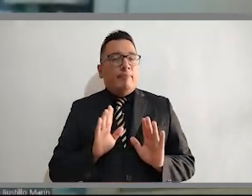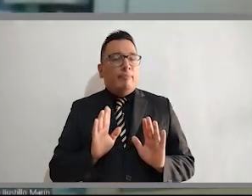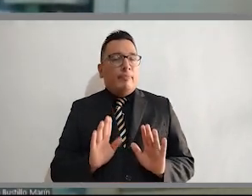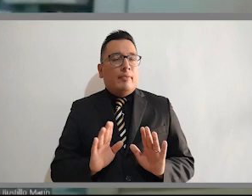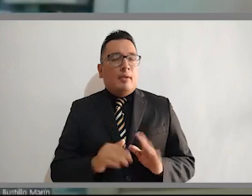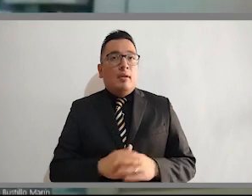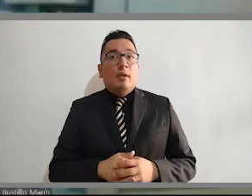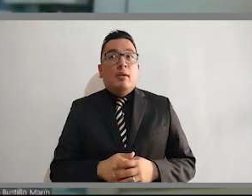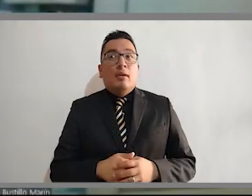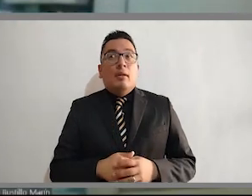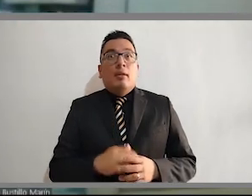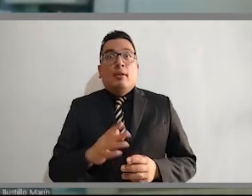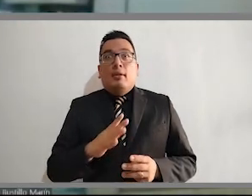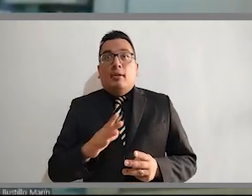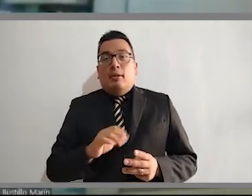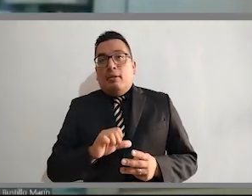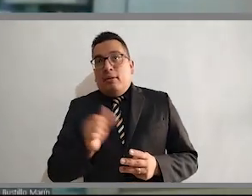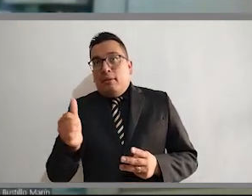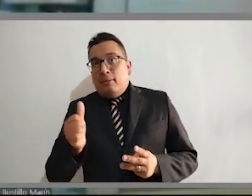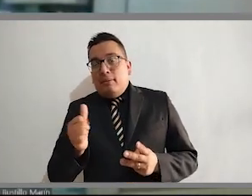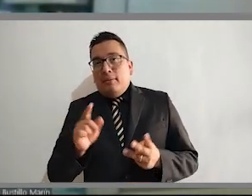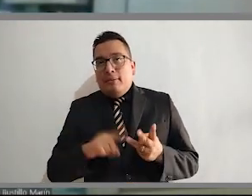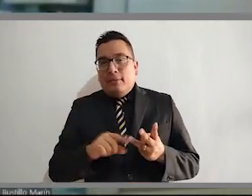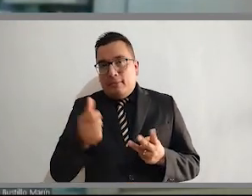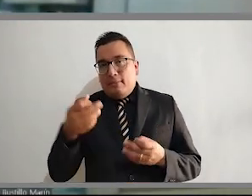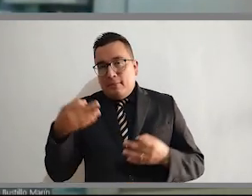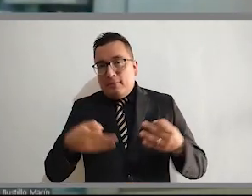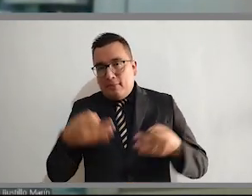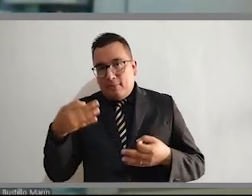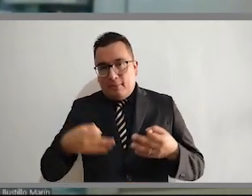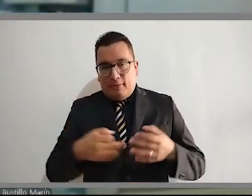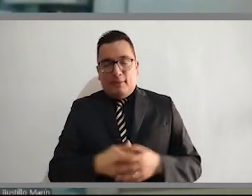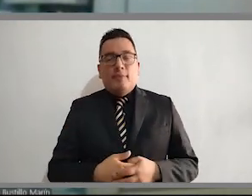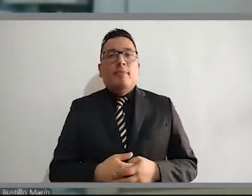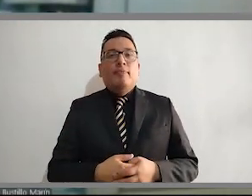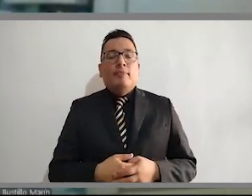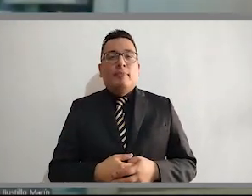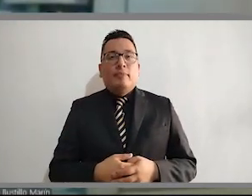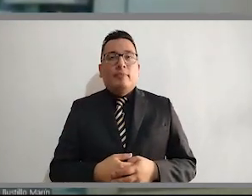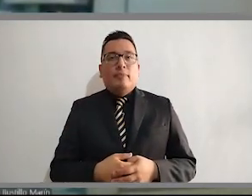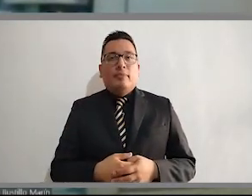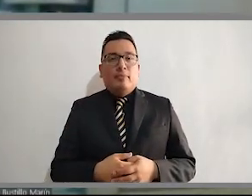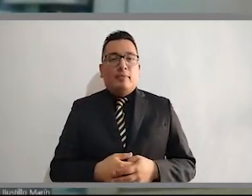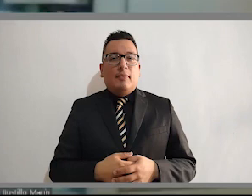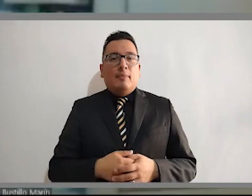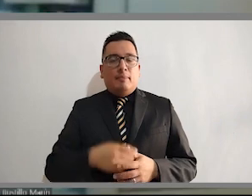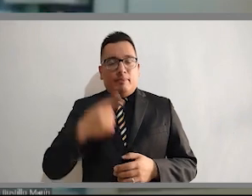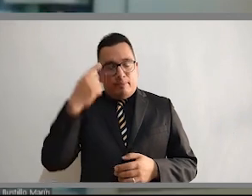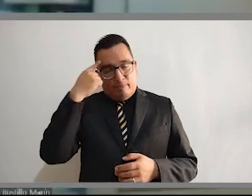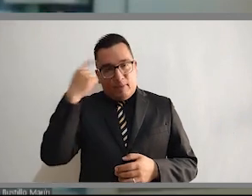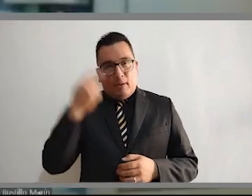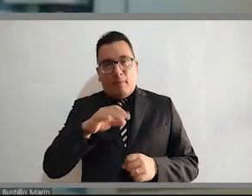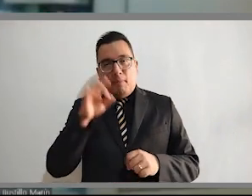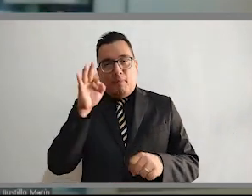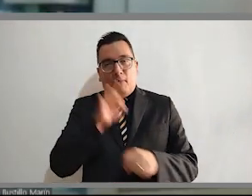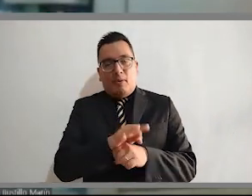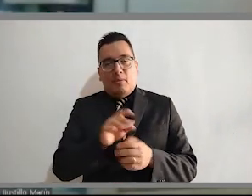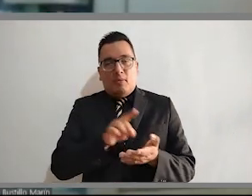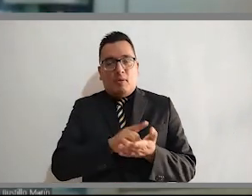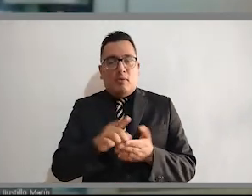Ahora, pero hay otro juicio. El juicio para la protección de los